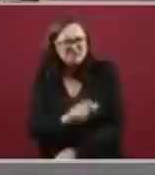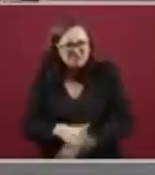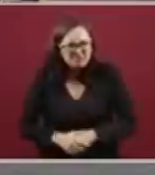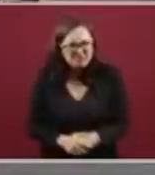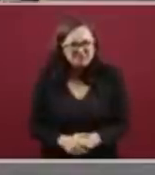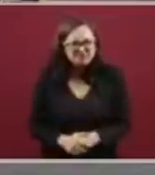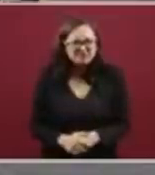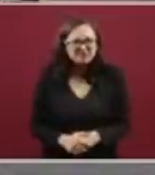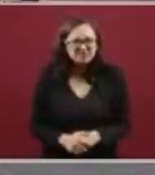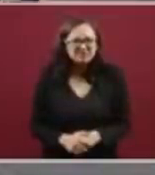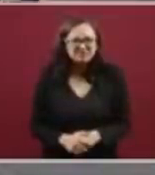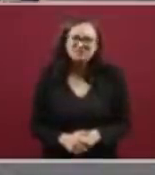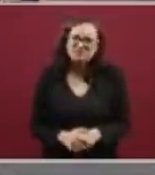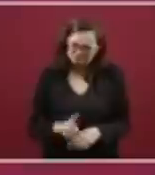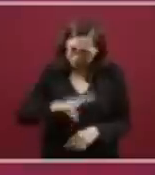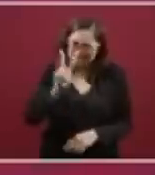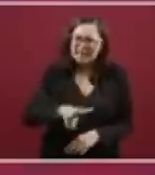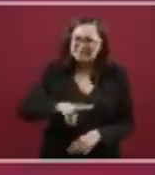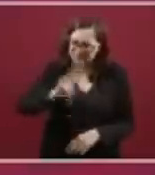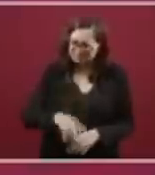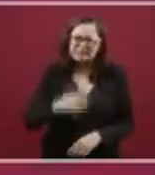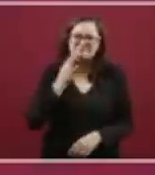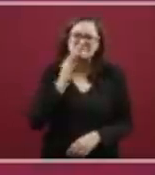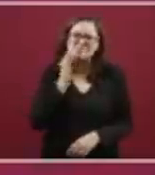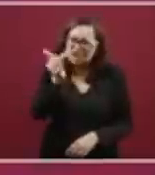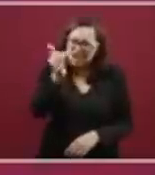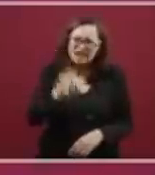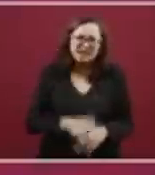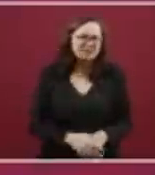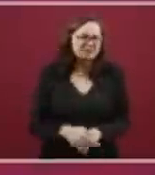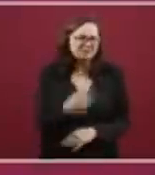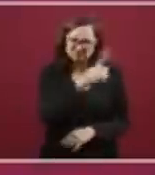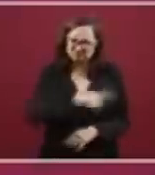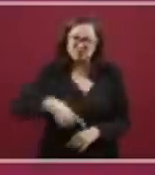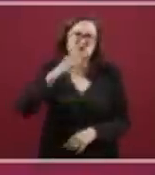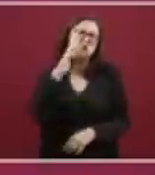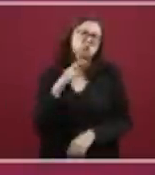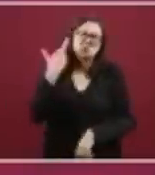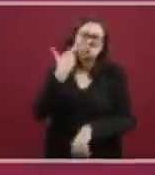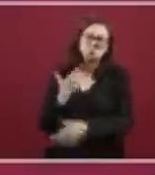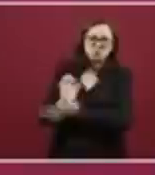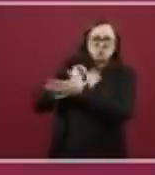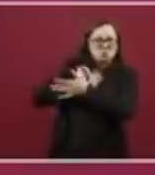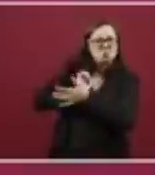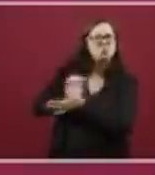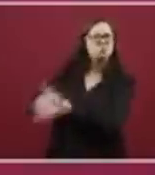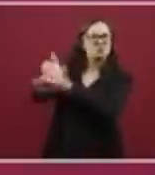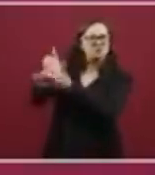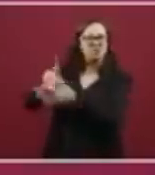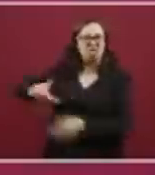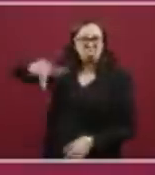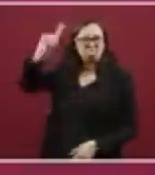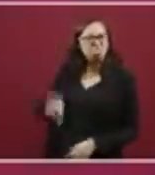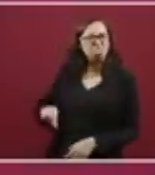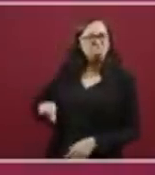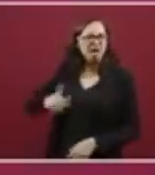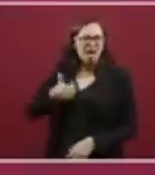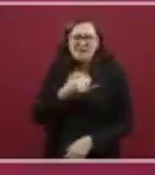Sí, la verdad, son bien racistas y clasistas,